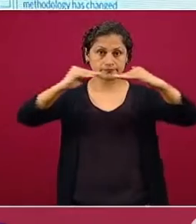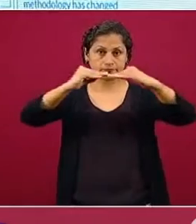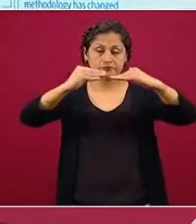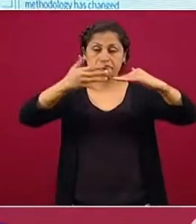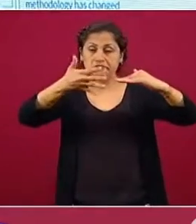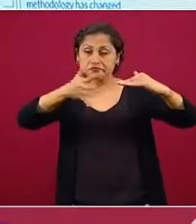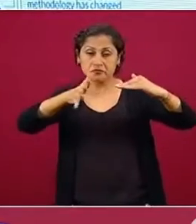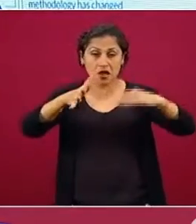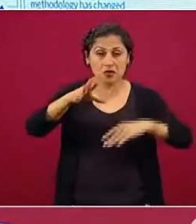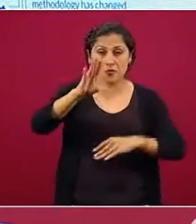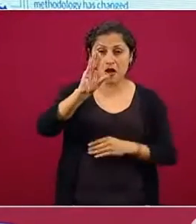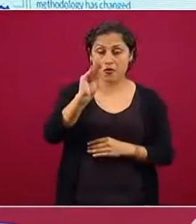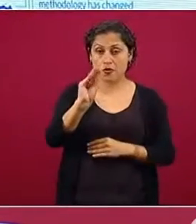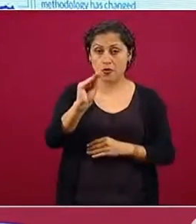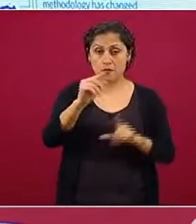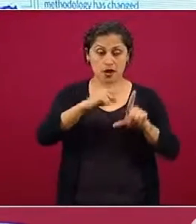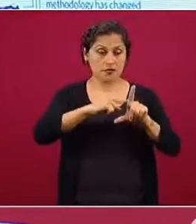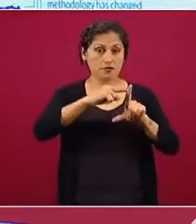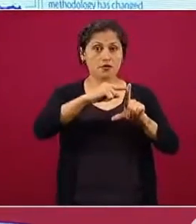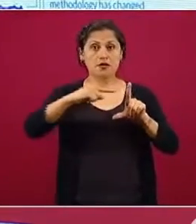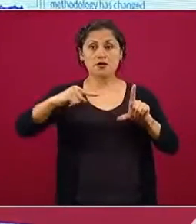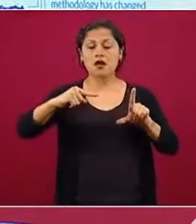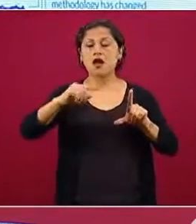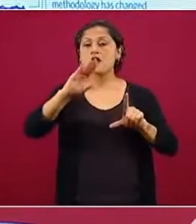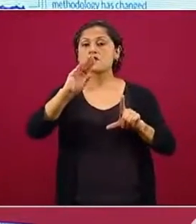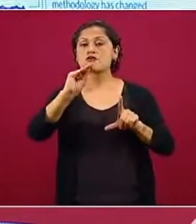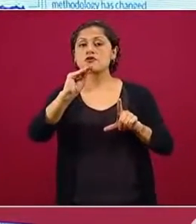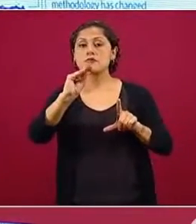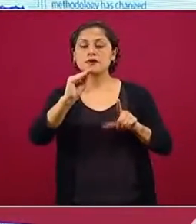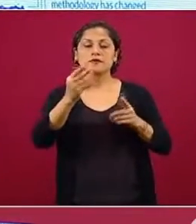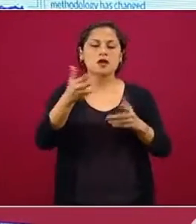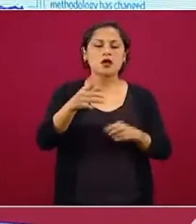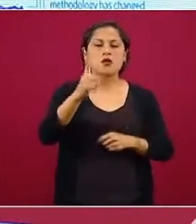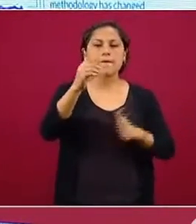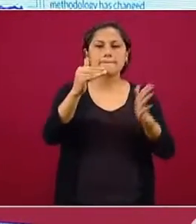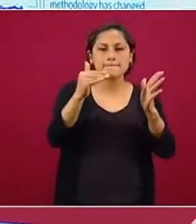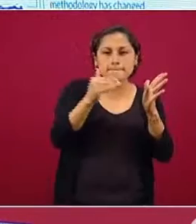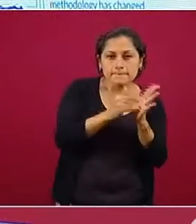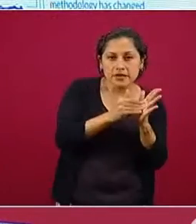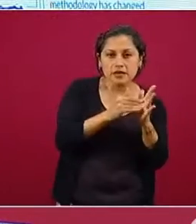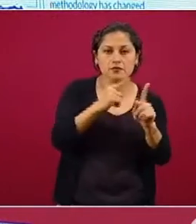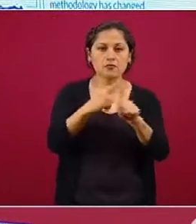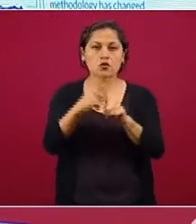casi 90,000 casos por millón de habitantes,